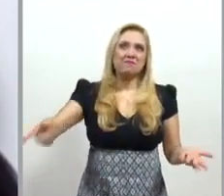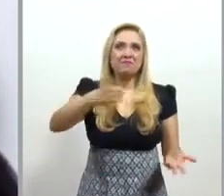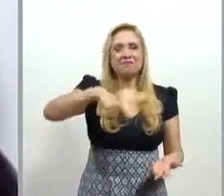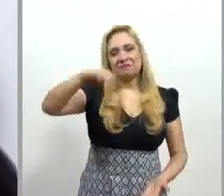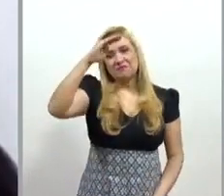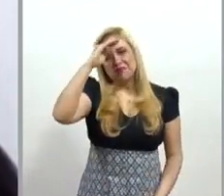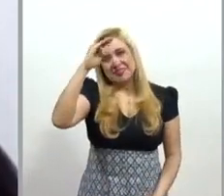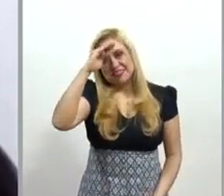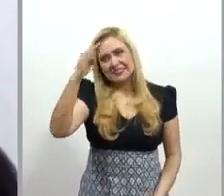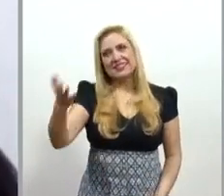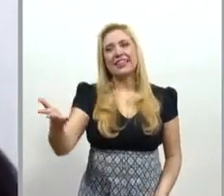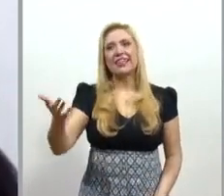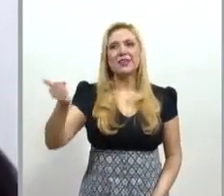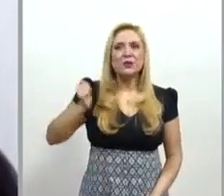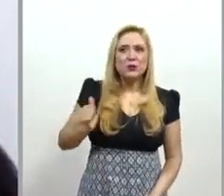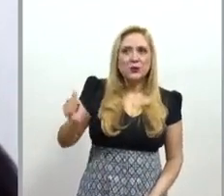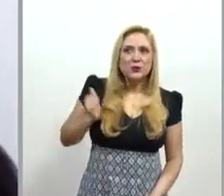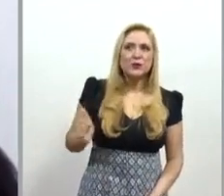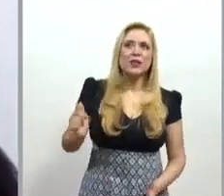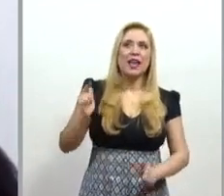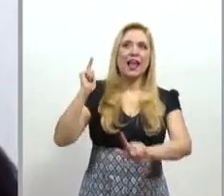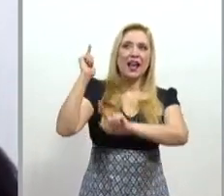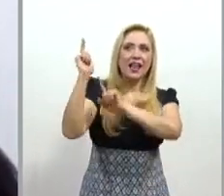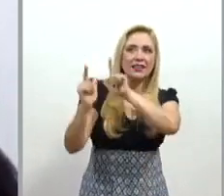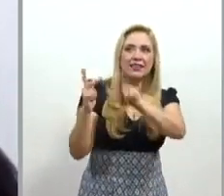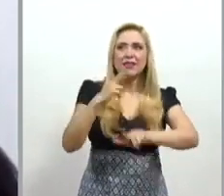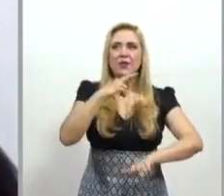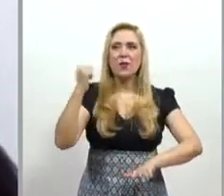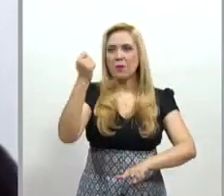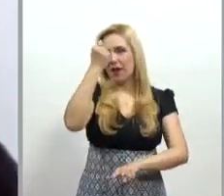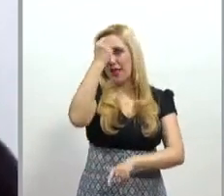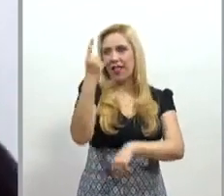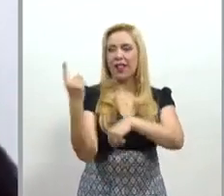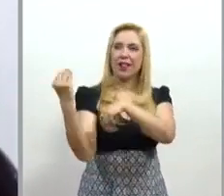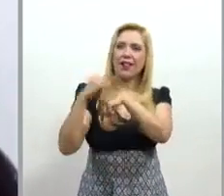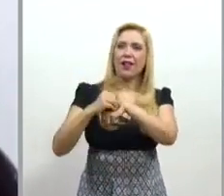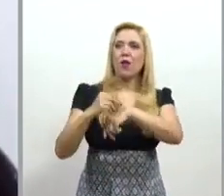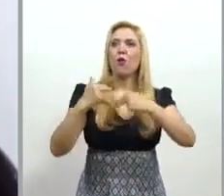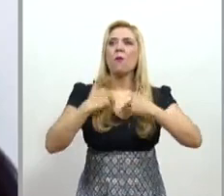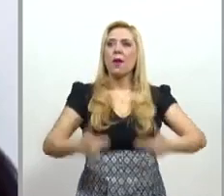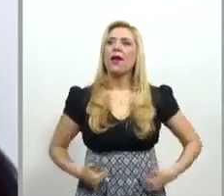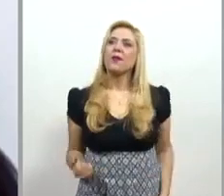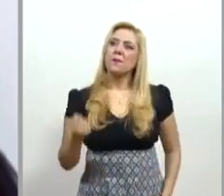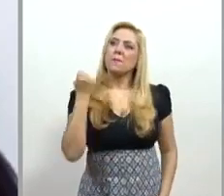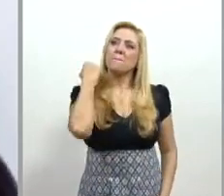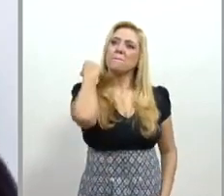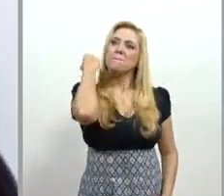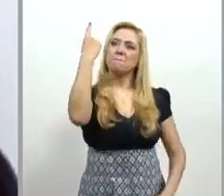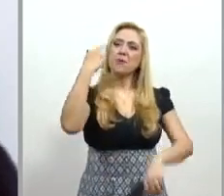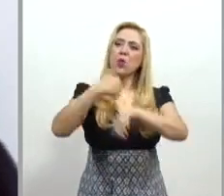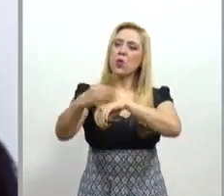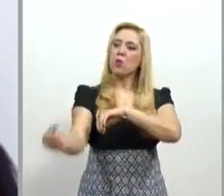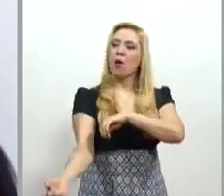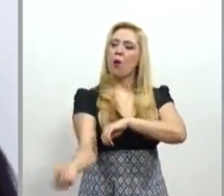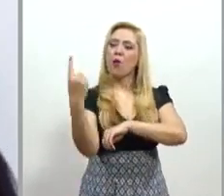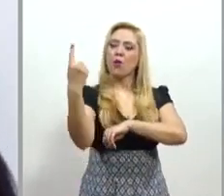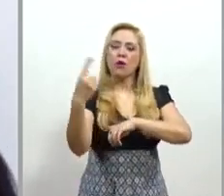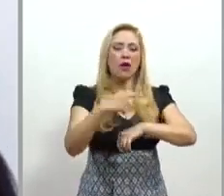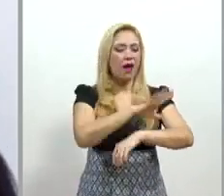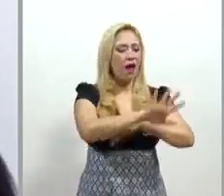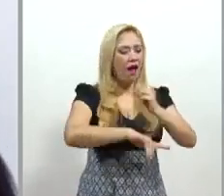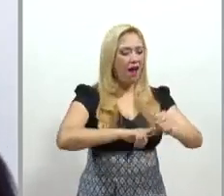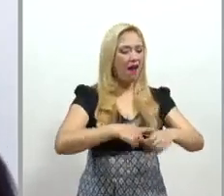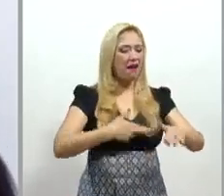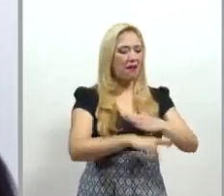cosmovisión greco-latina y que en buena parte son el fuente del derecho occidental vigente. Luego tenemos